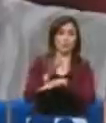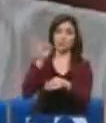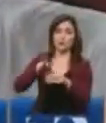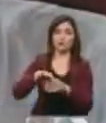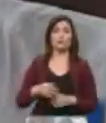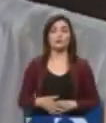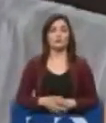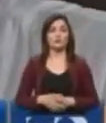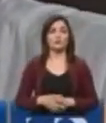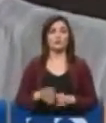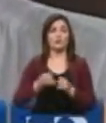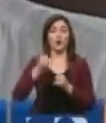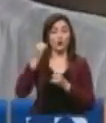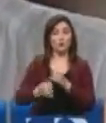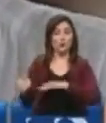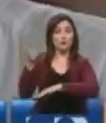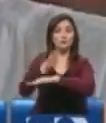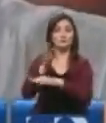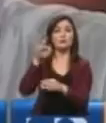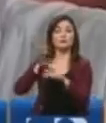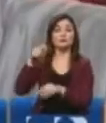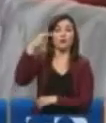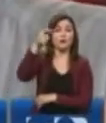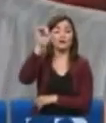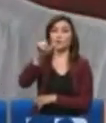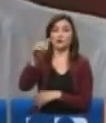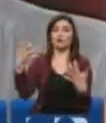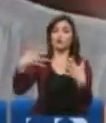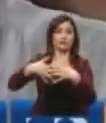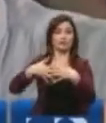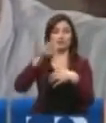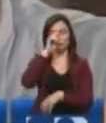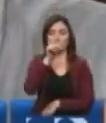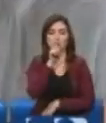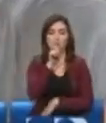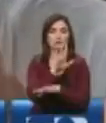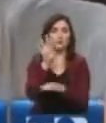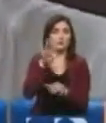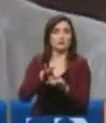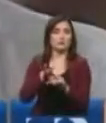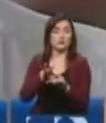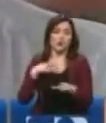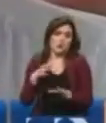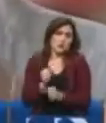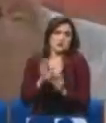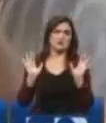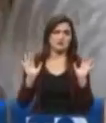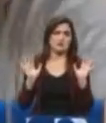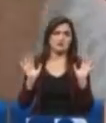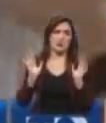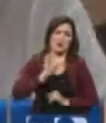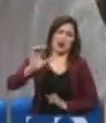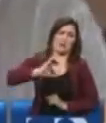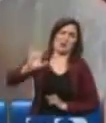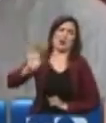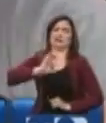comicios. Este es mi último enlace antes de las elecciones, el próximo sábado no habrá, respetando silencio electoral, aunque yo lo puedo dar, Pero la otra vez me criticaron tanto